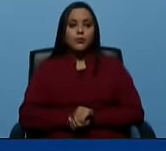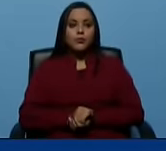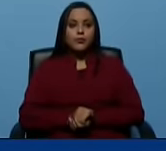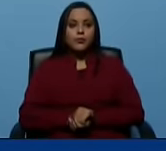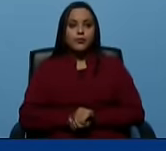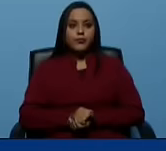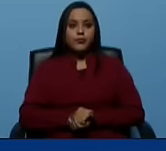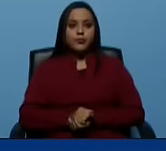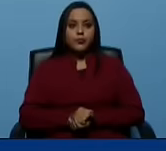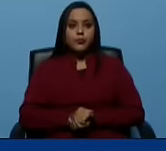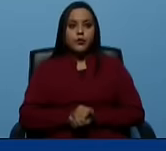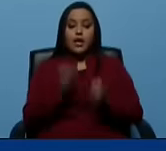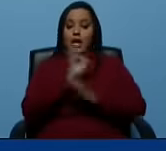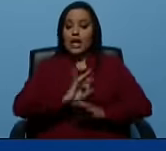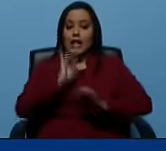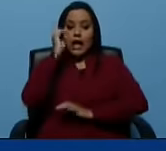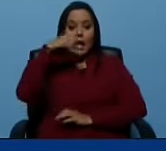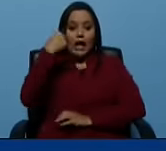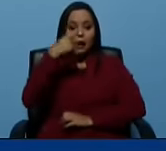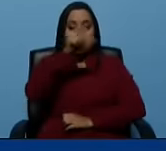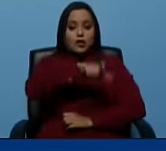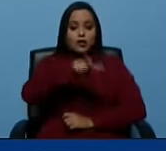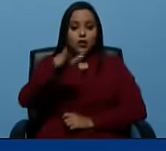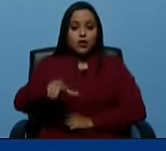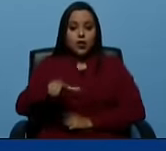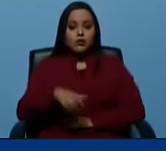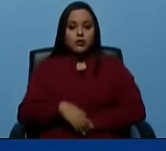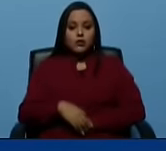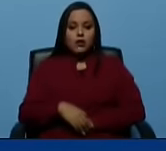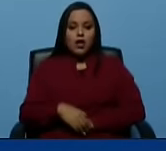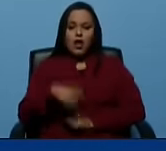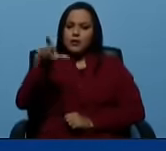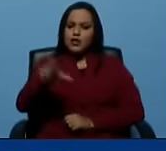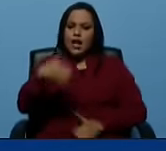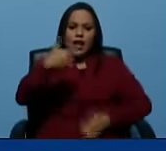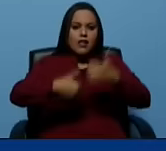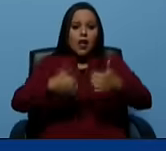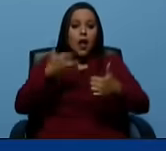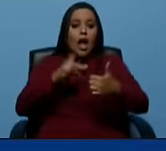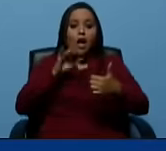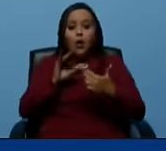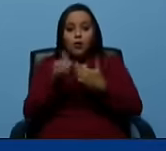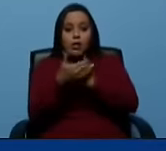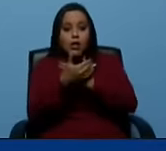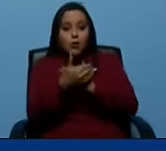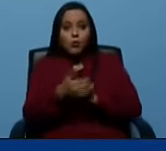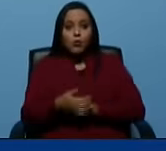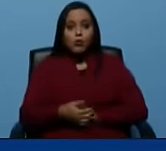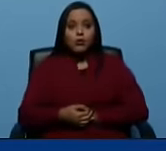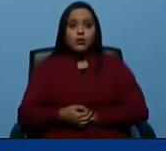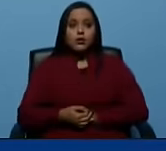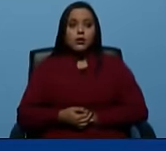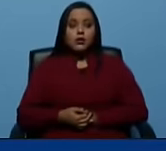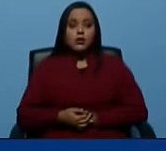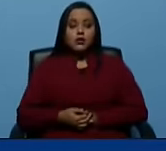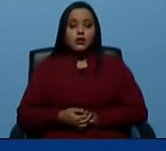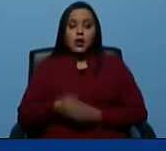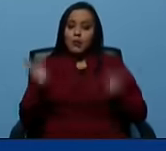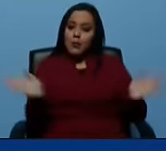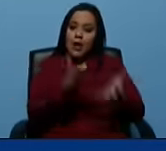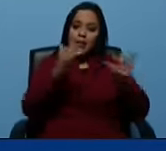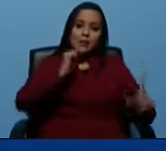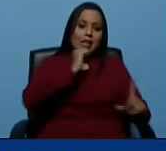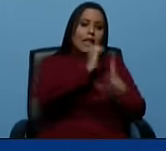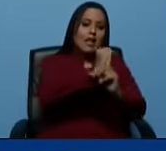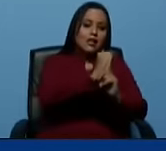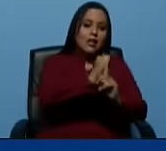ni le da la cara a la gente. Un candidato que está escondido, que manda a matar,